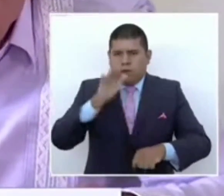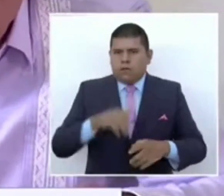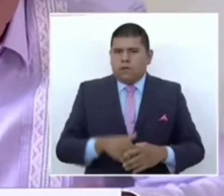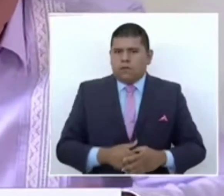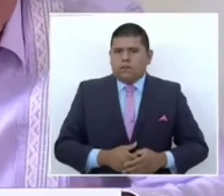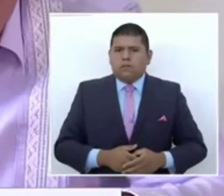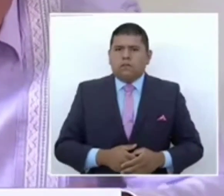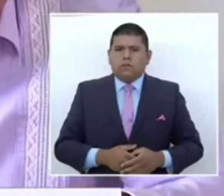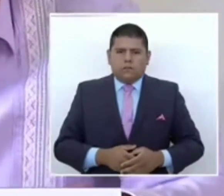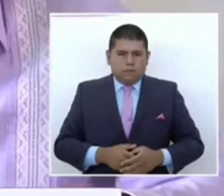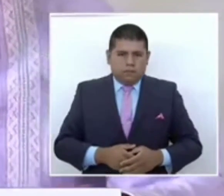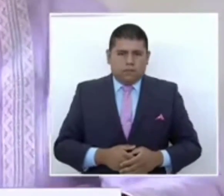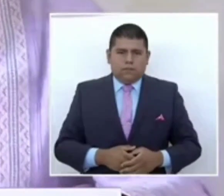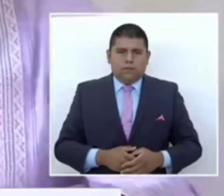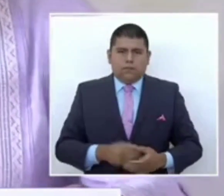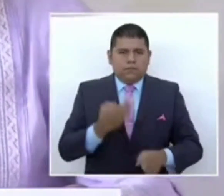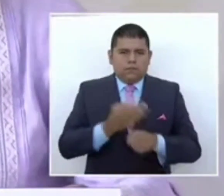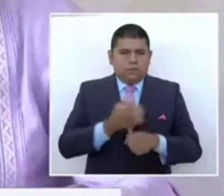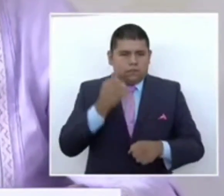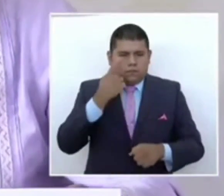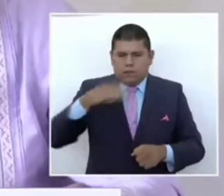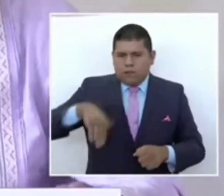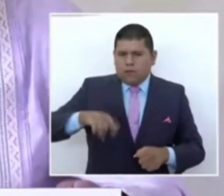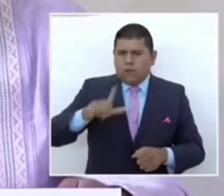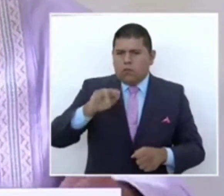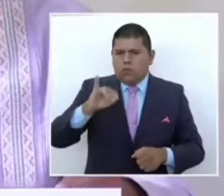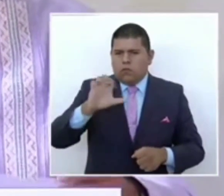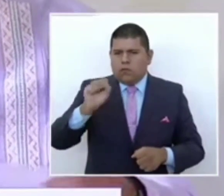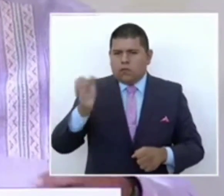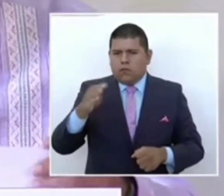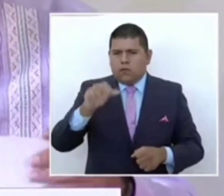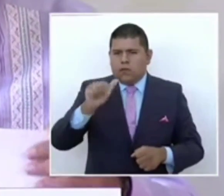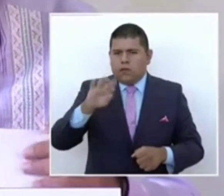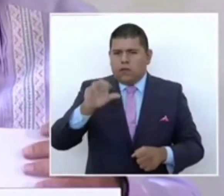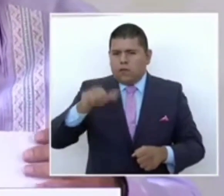aquí Luisa María,